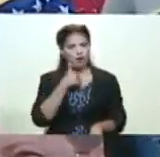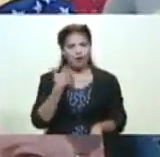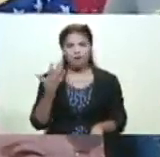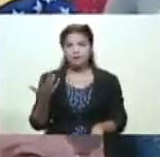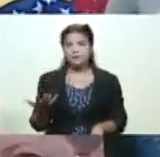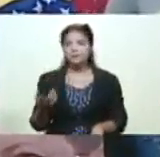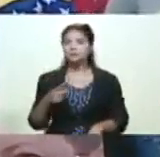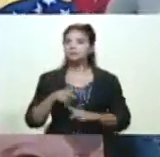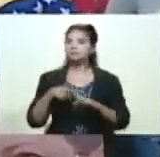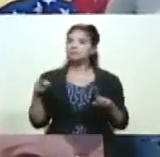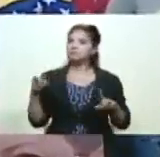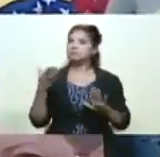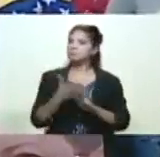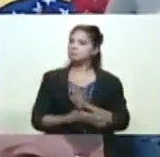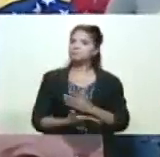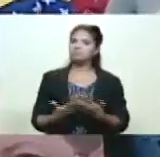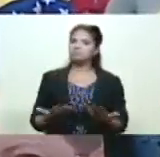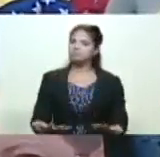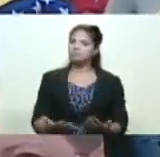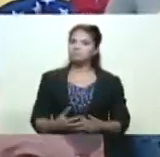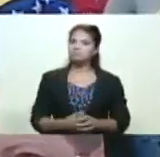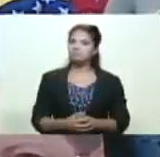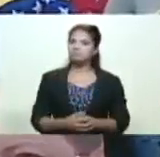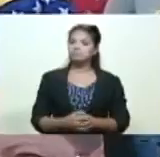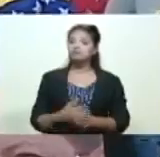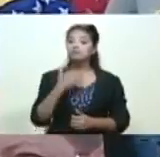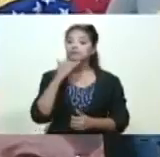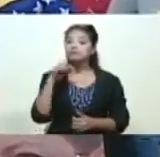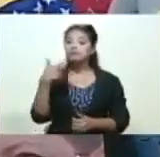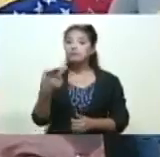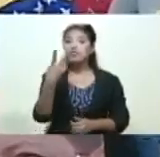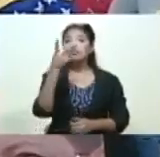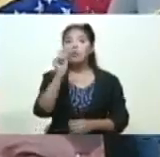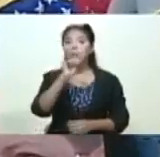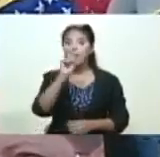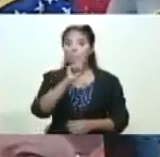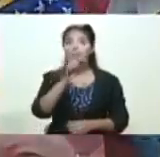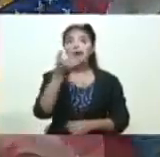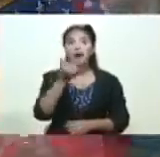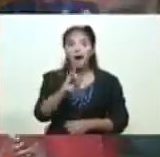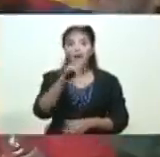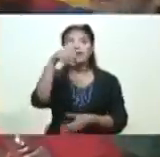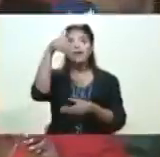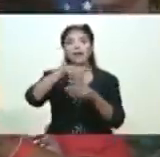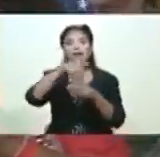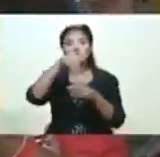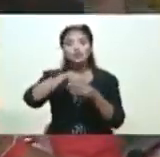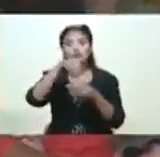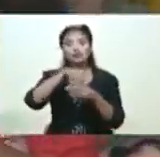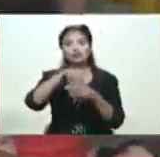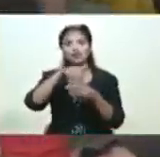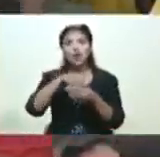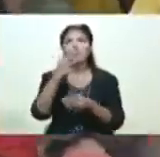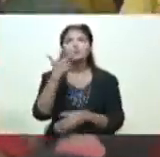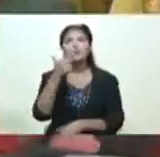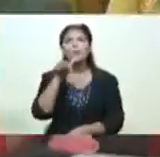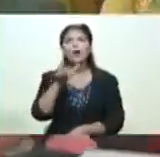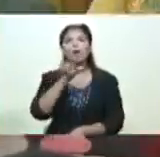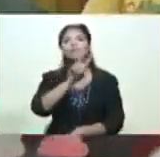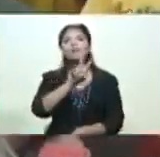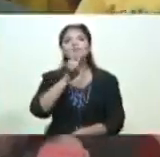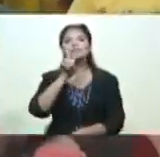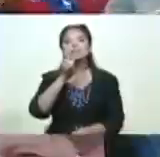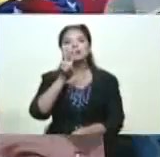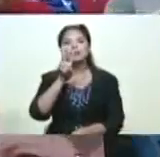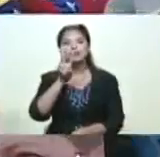Pero resulta que dentro de 2 meses vamos a tener la elección número 22